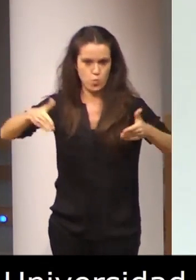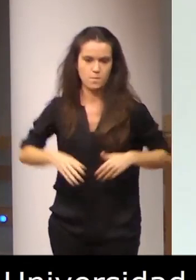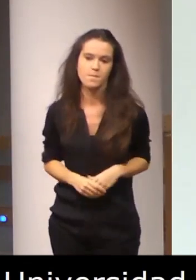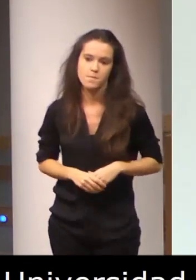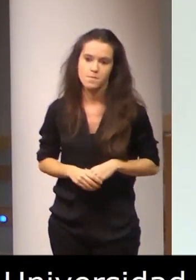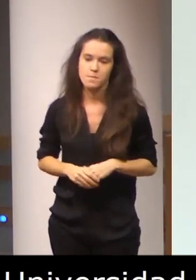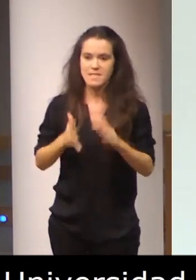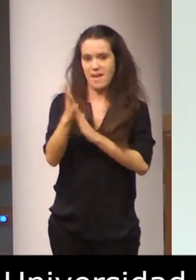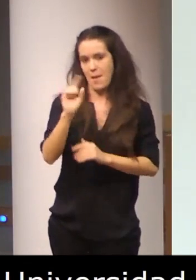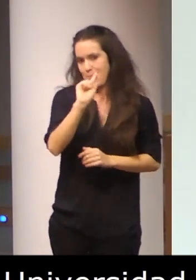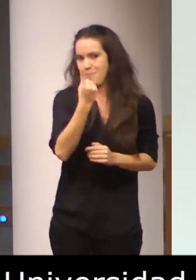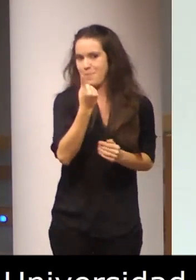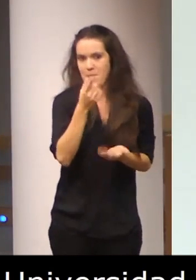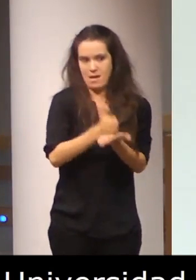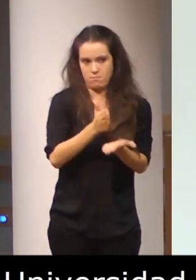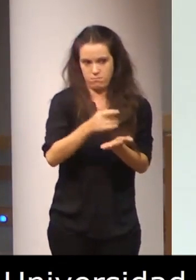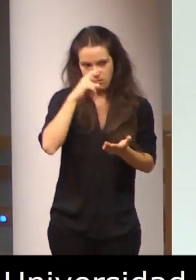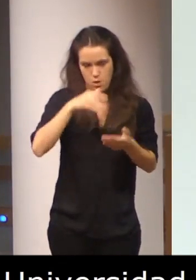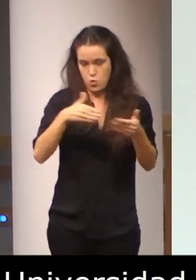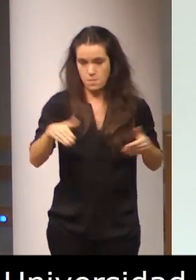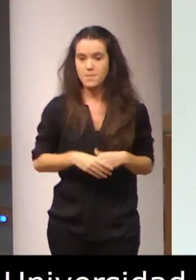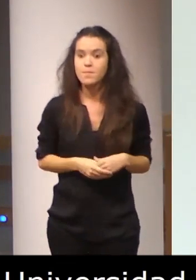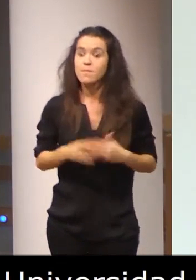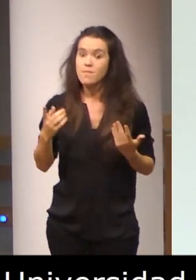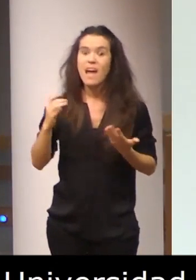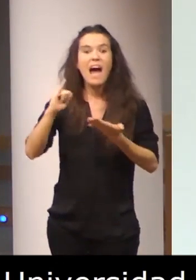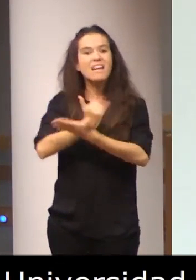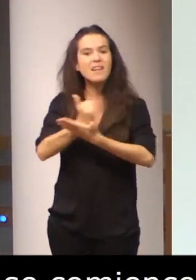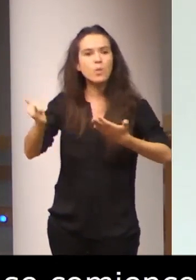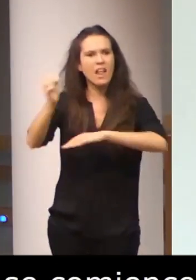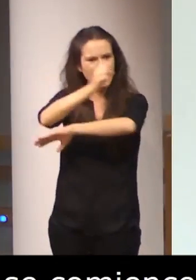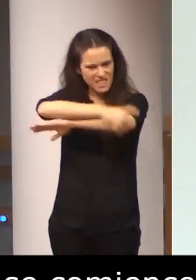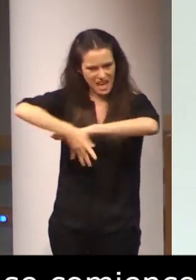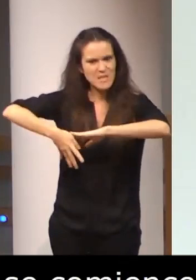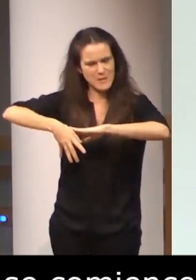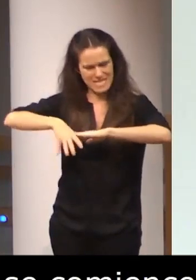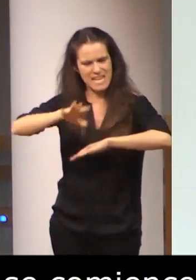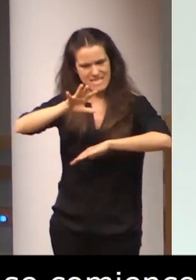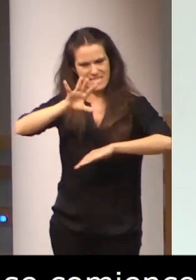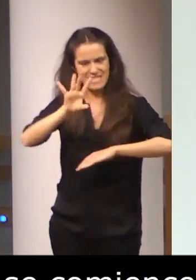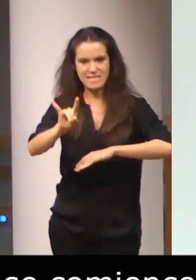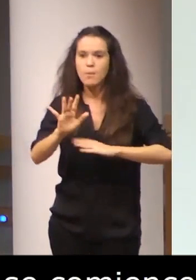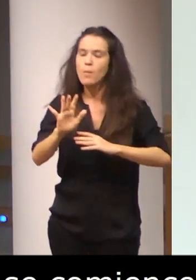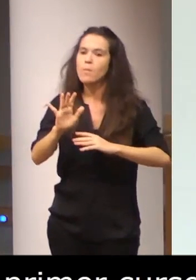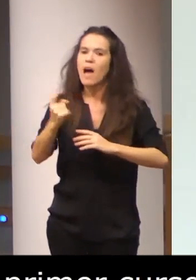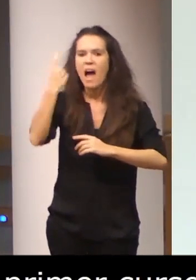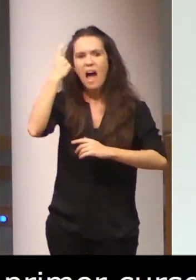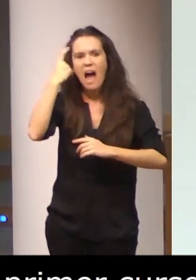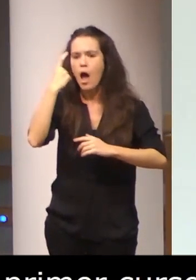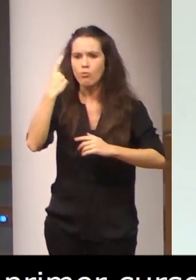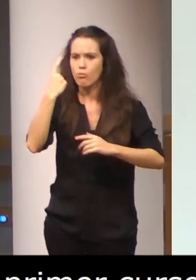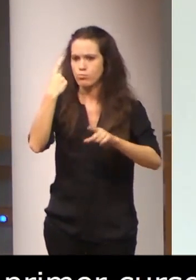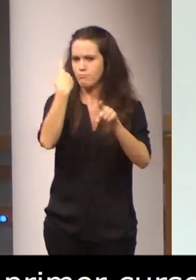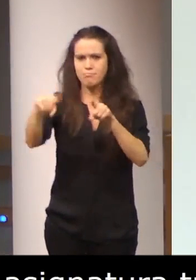sería el primer curso. Al tratarse de una asignatura transversal, tenemos alumnos de